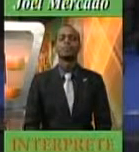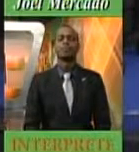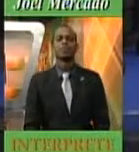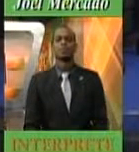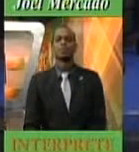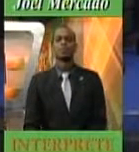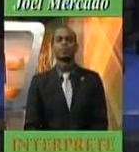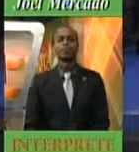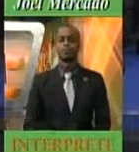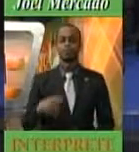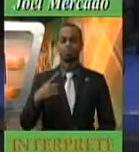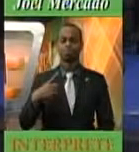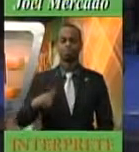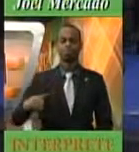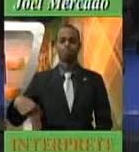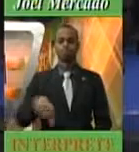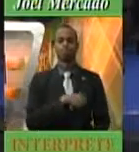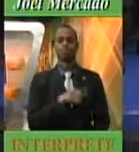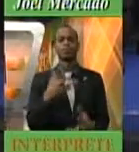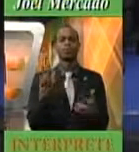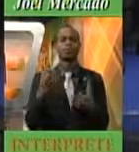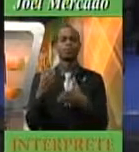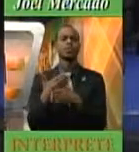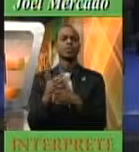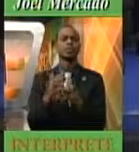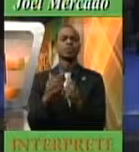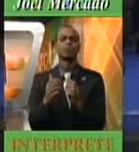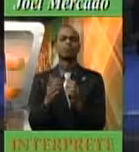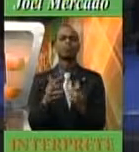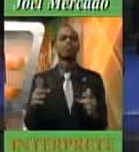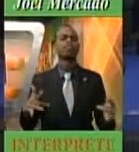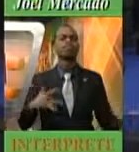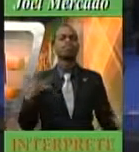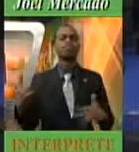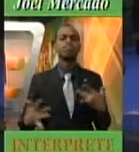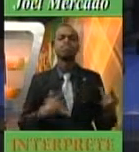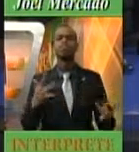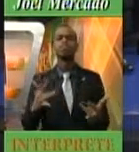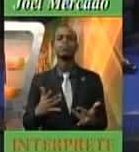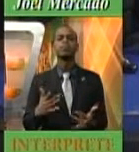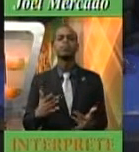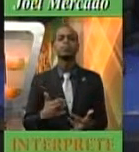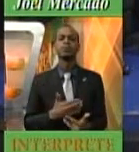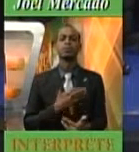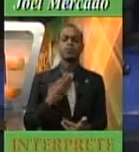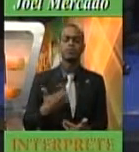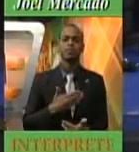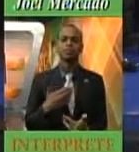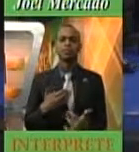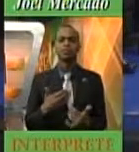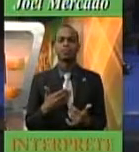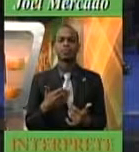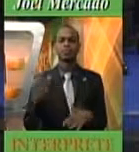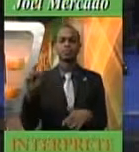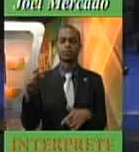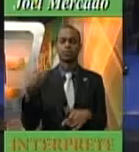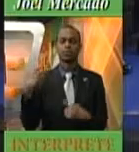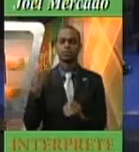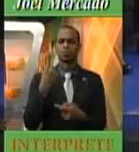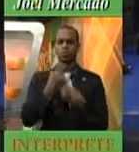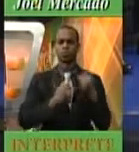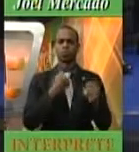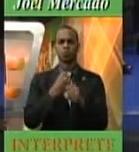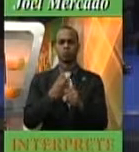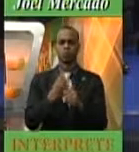dice. Queremos compartir toda la alegría que sentimos de lo que ha sido un año así